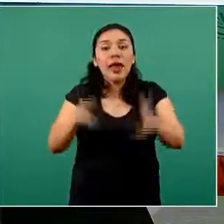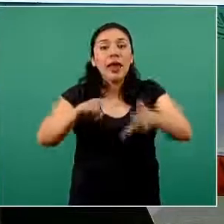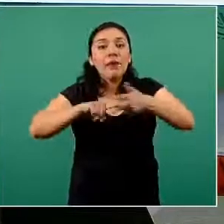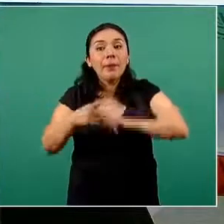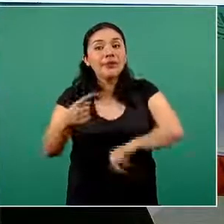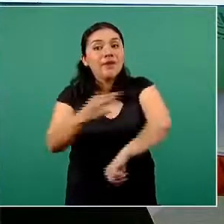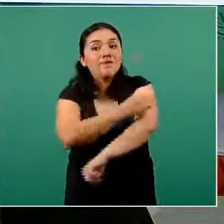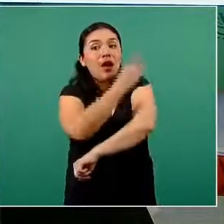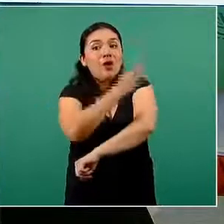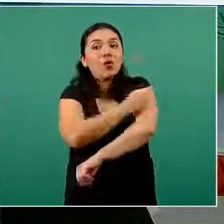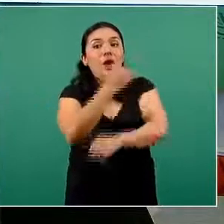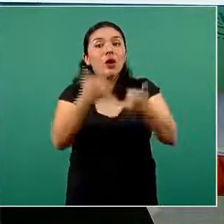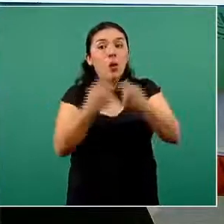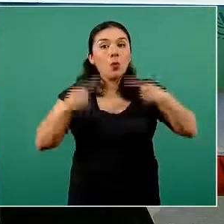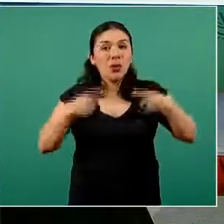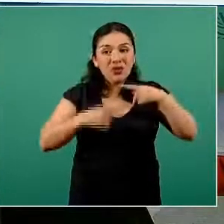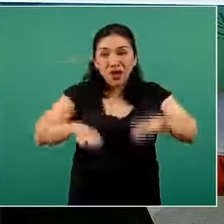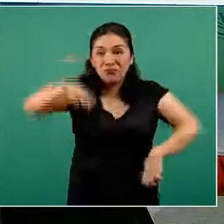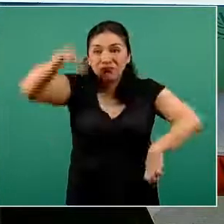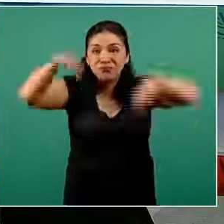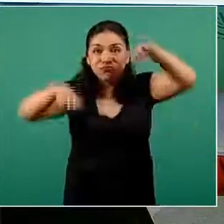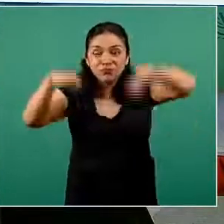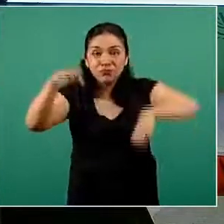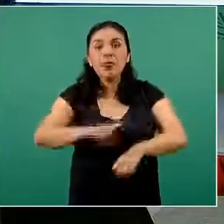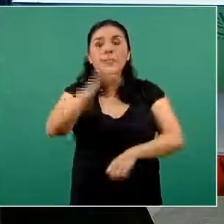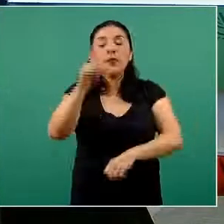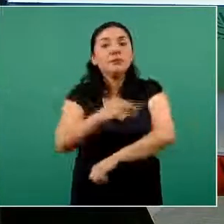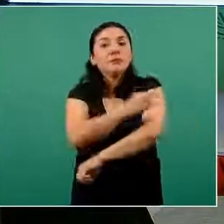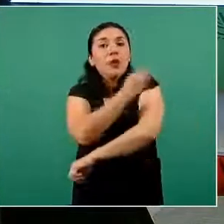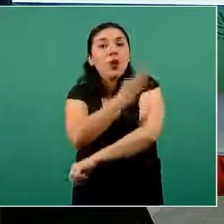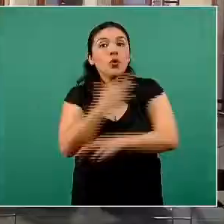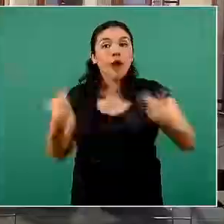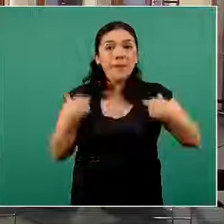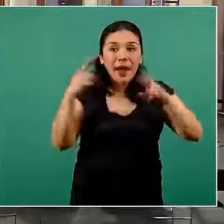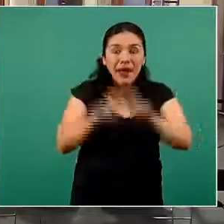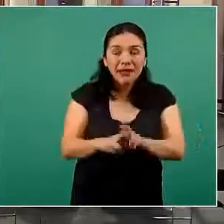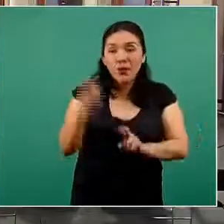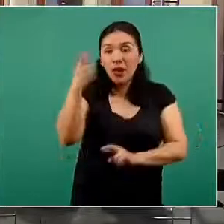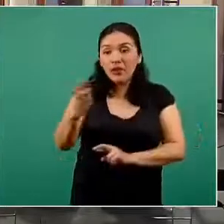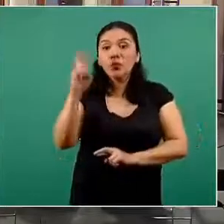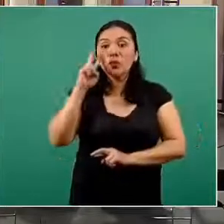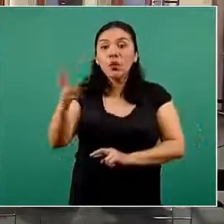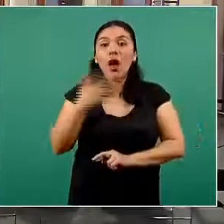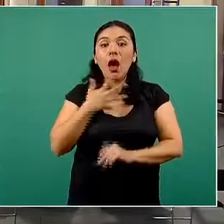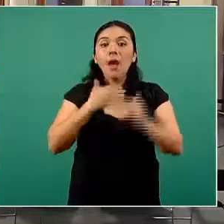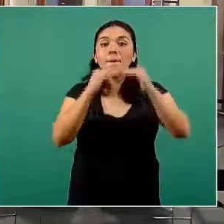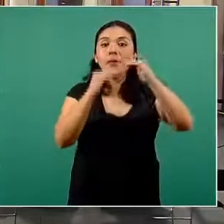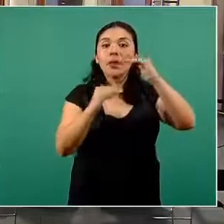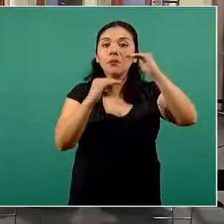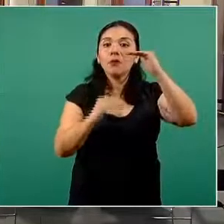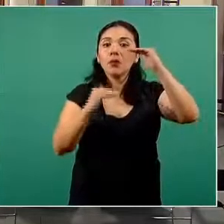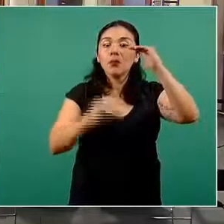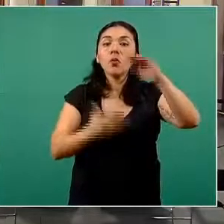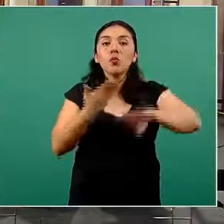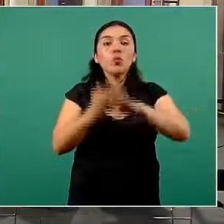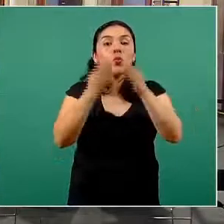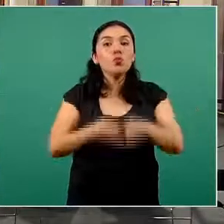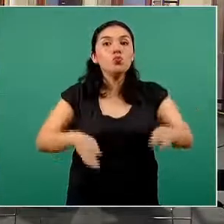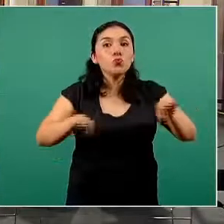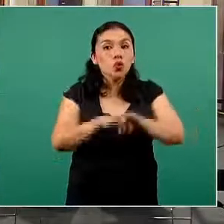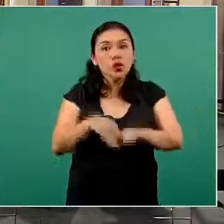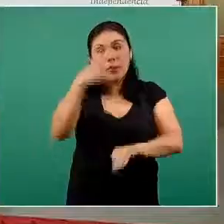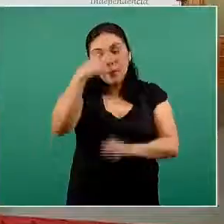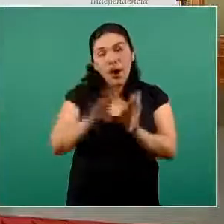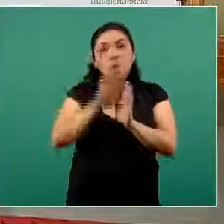la vacunación en los adultos mayores, inicia la vacunación en los maestros y vemos cómo baja de manera importante